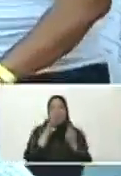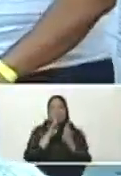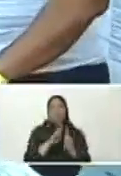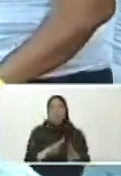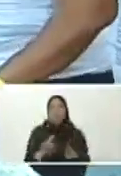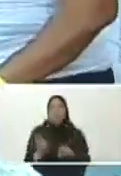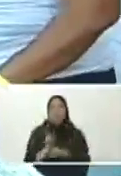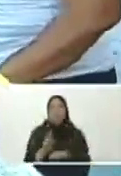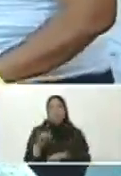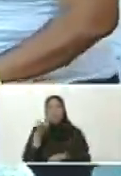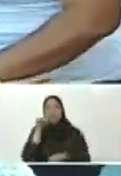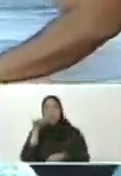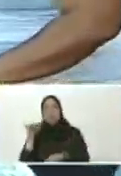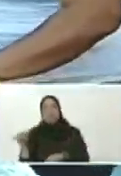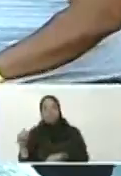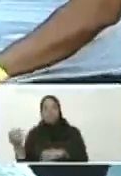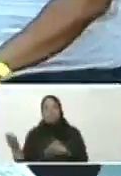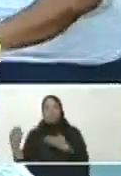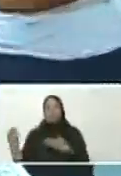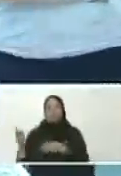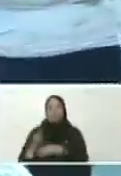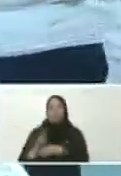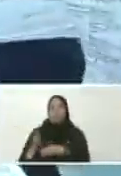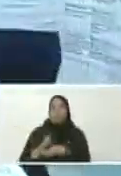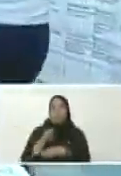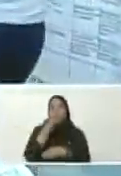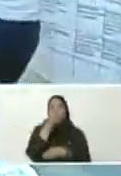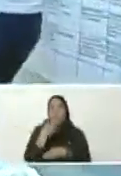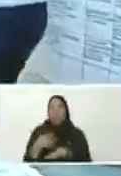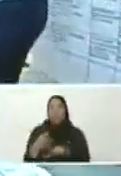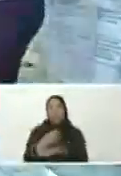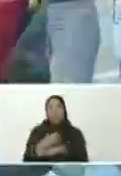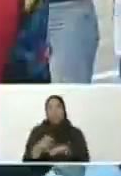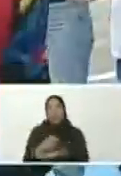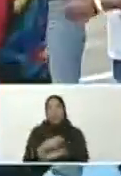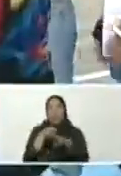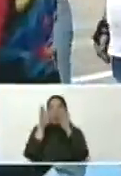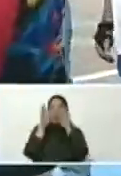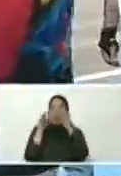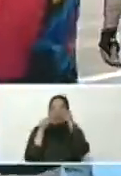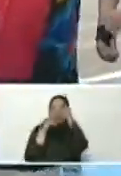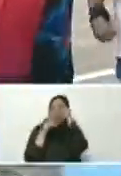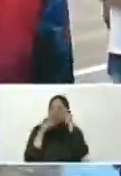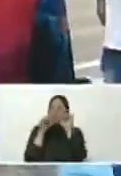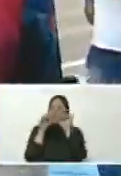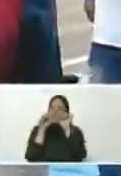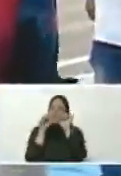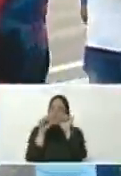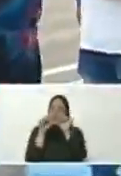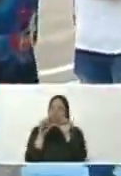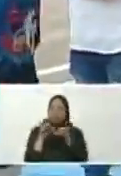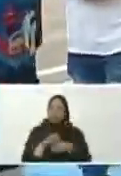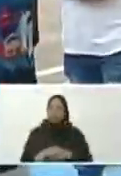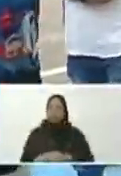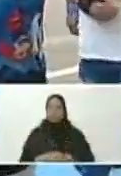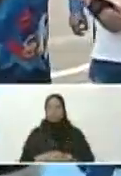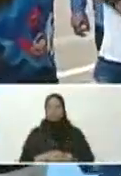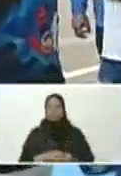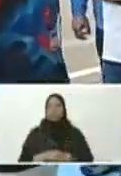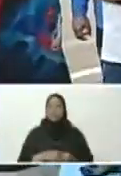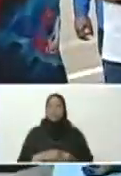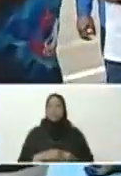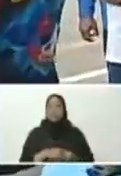denuncia permanente. Sí, señor, del 1x10 del buen gobierno. A través... Y la atención permanente, por alcalde. Supuesto. La atención